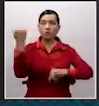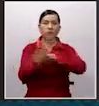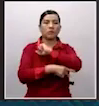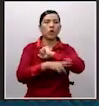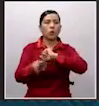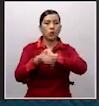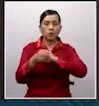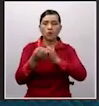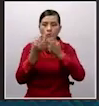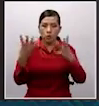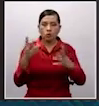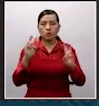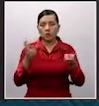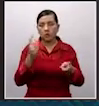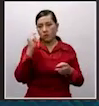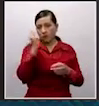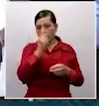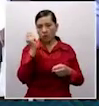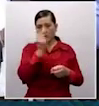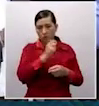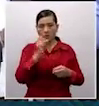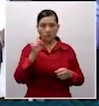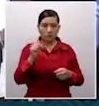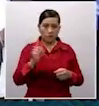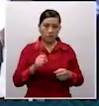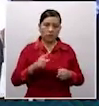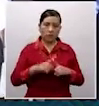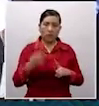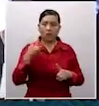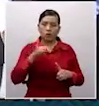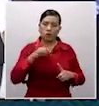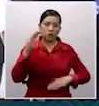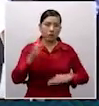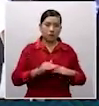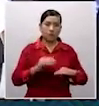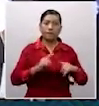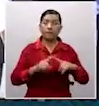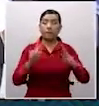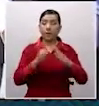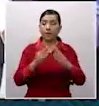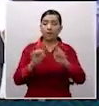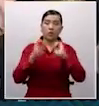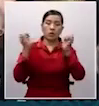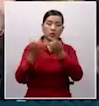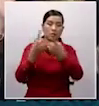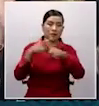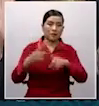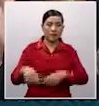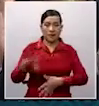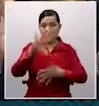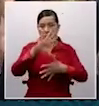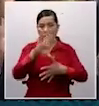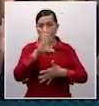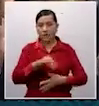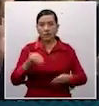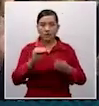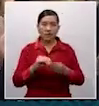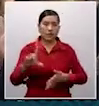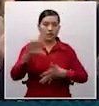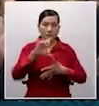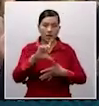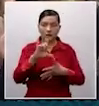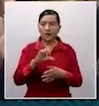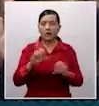evidentemente, de esta zona de nuestro globo terráqueo. Más de 150 responsables de organismos de América Latina y el Caribe y la Unión